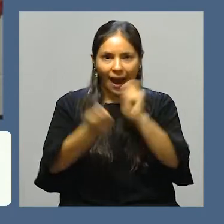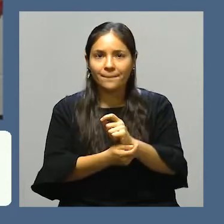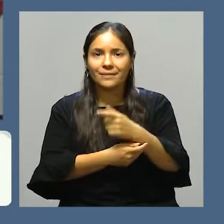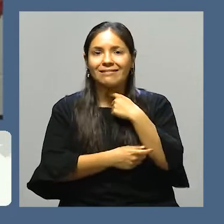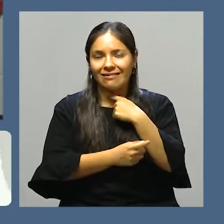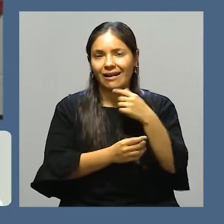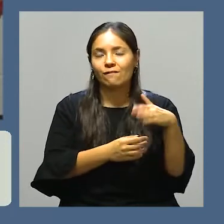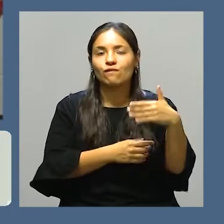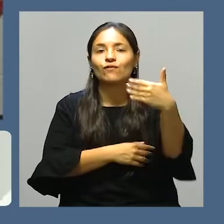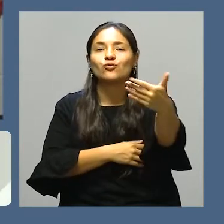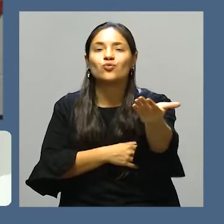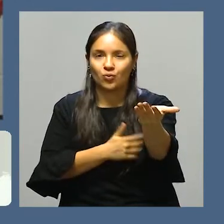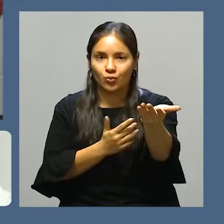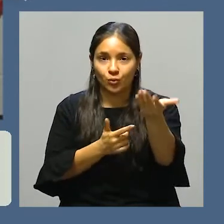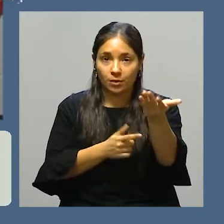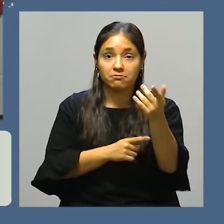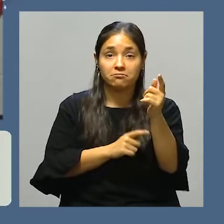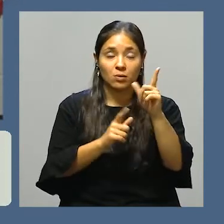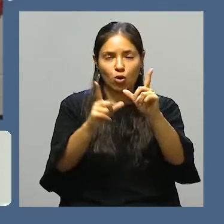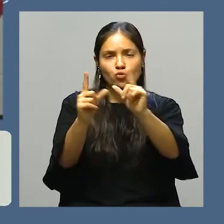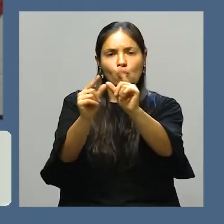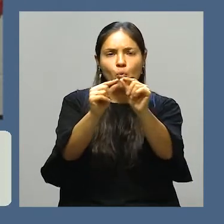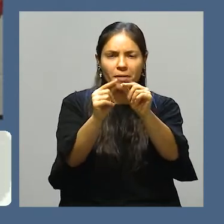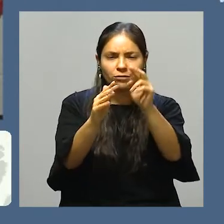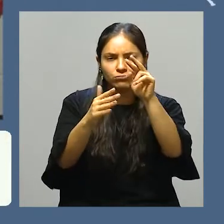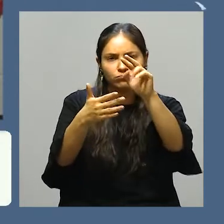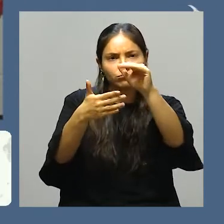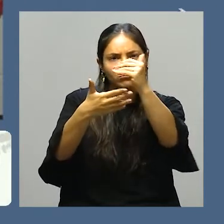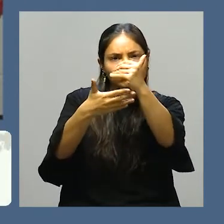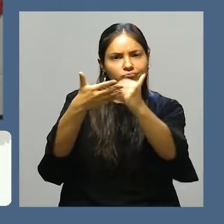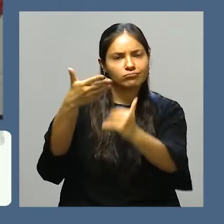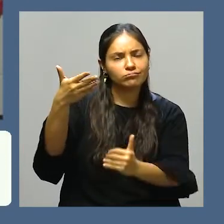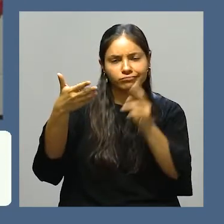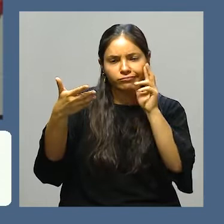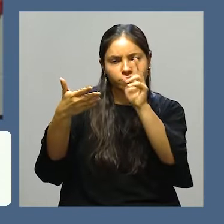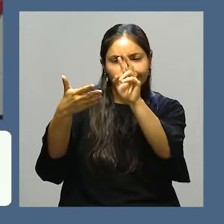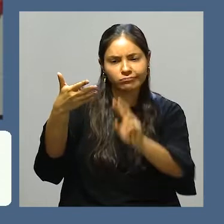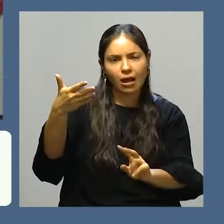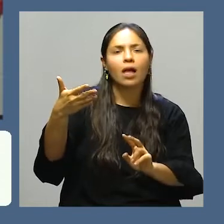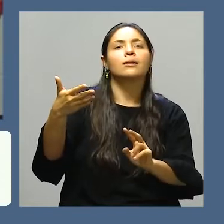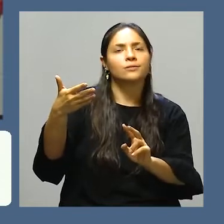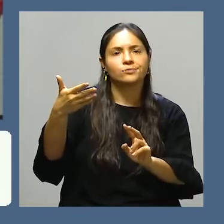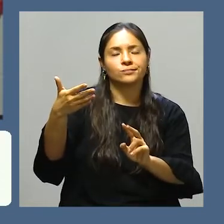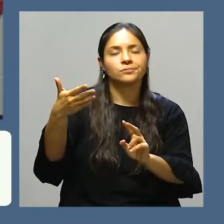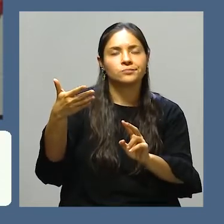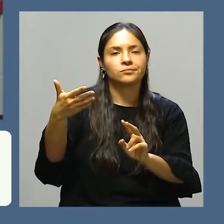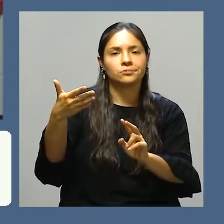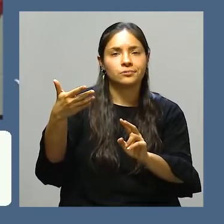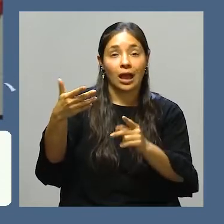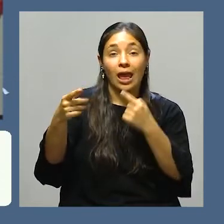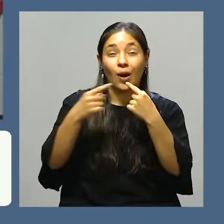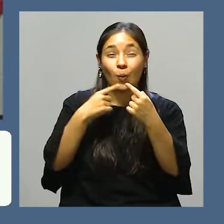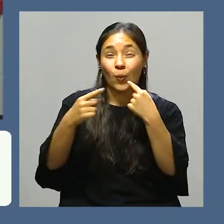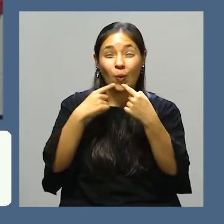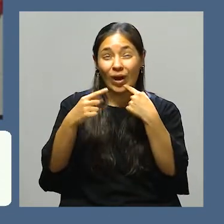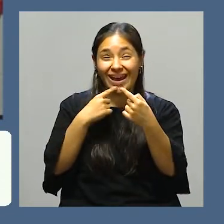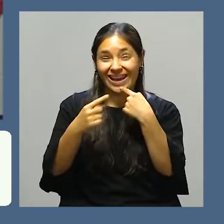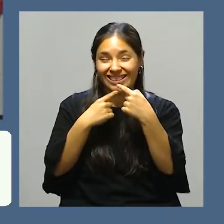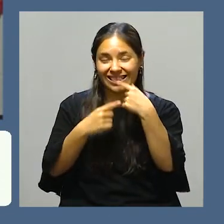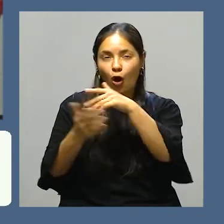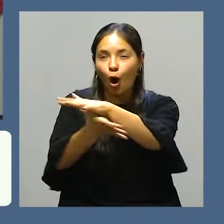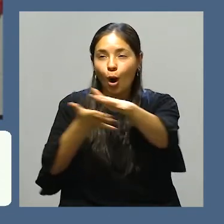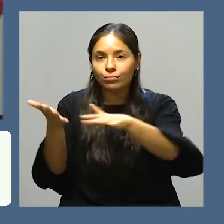baja en el porcentaje y en las últimas elecciones volvió a subir. ¿Cómo es el panorama? Y sobre todo cuéntenos cómo es el sistema electoral ahí en Colombia, ¿no? Si es